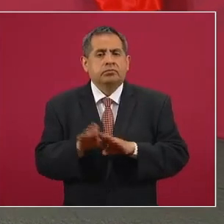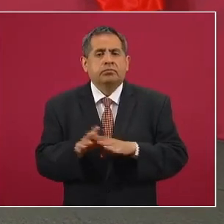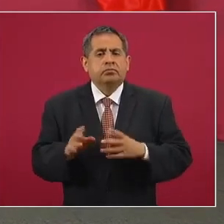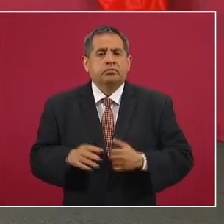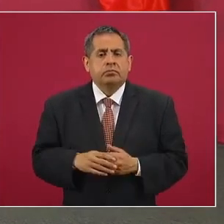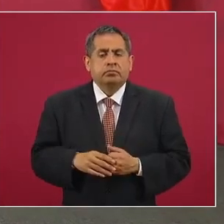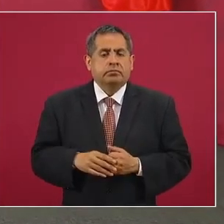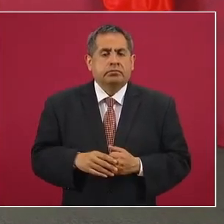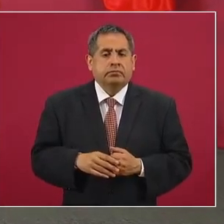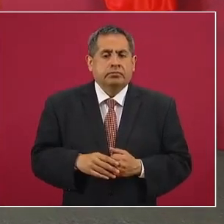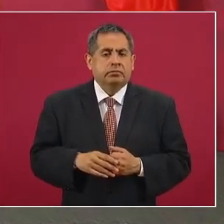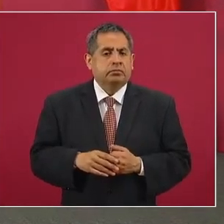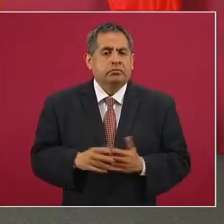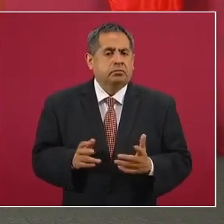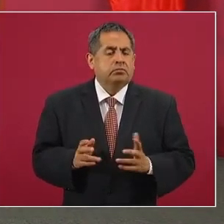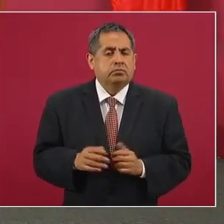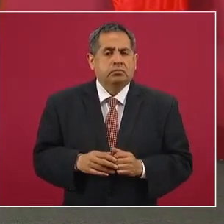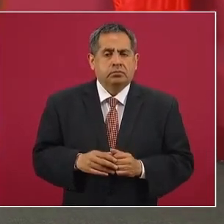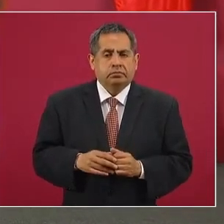hasta